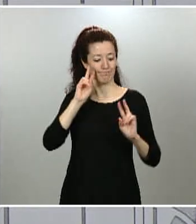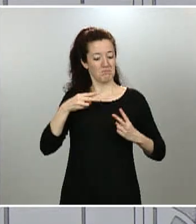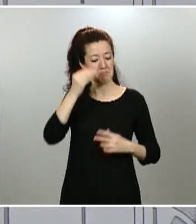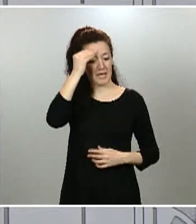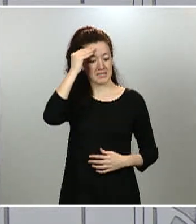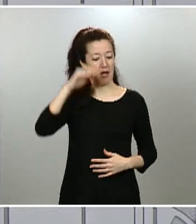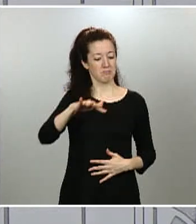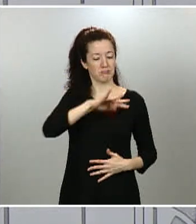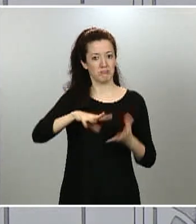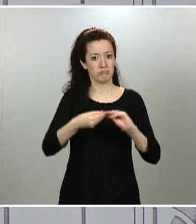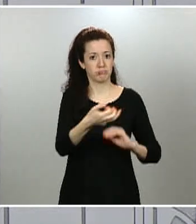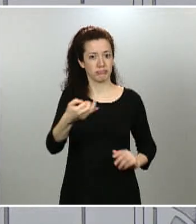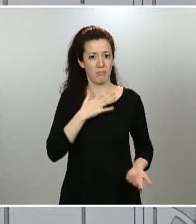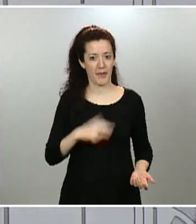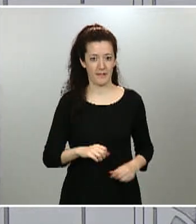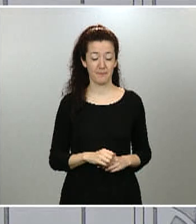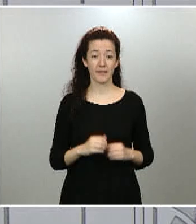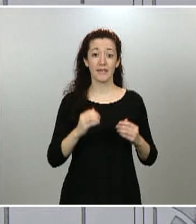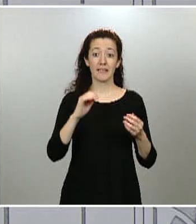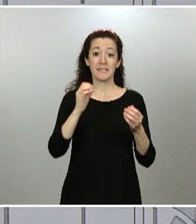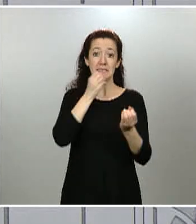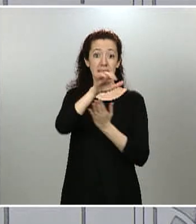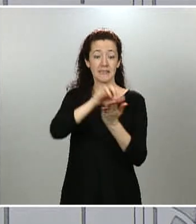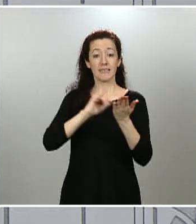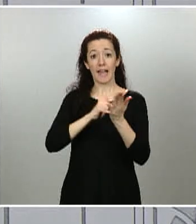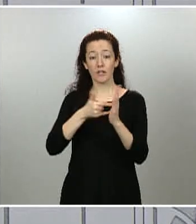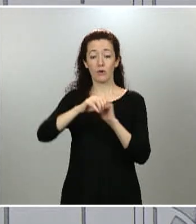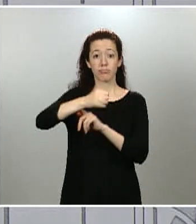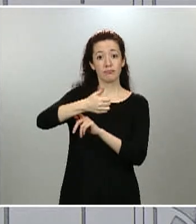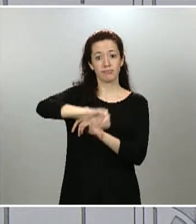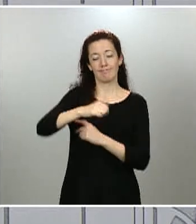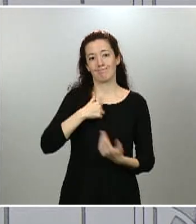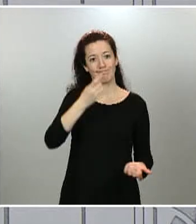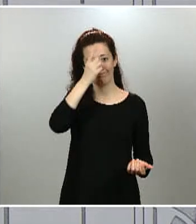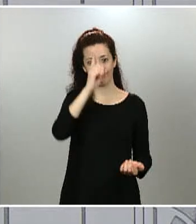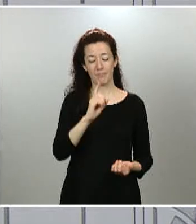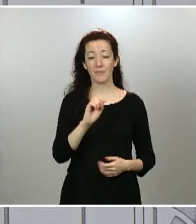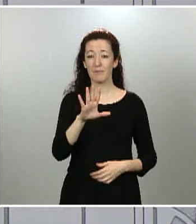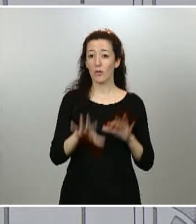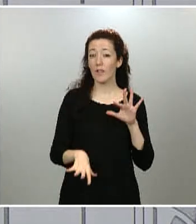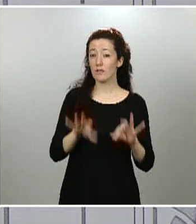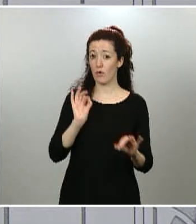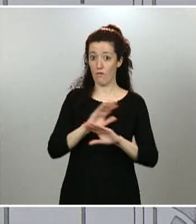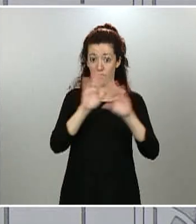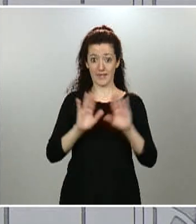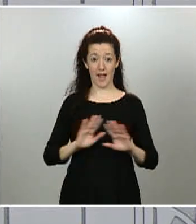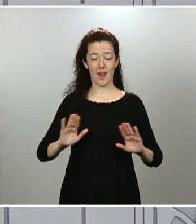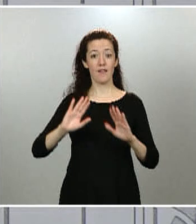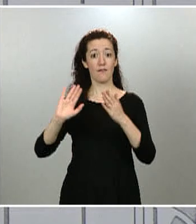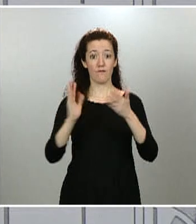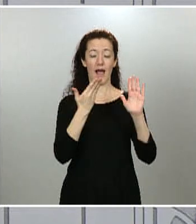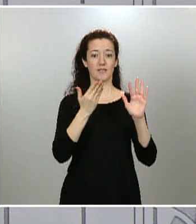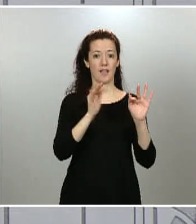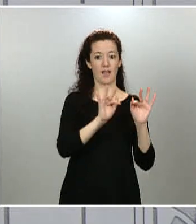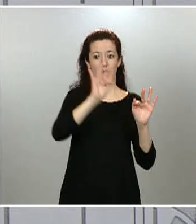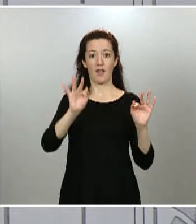no, pero sí que les puedo decir que la decisión final de si se pasa o no pasa de fase es una decisión que toma el ministro. Yo no